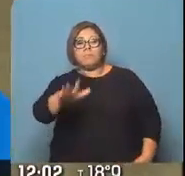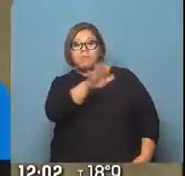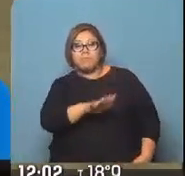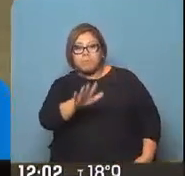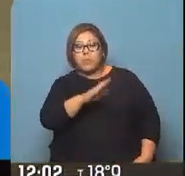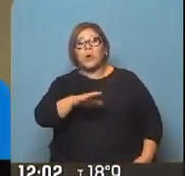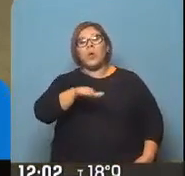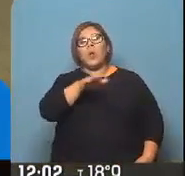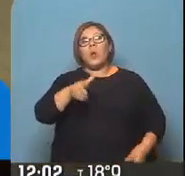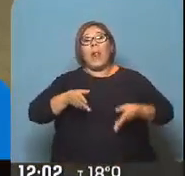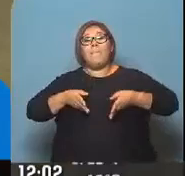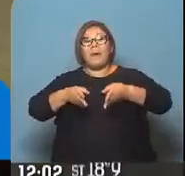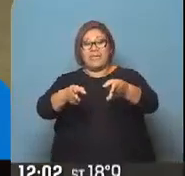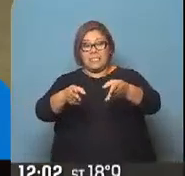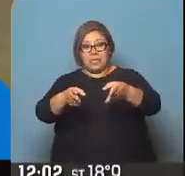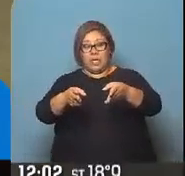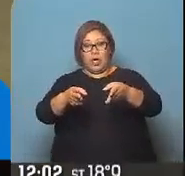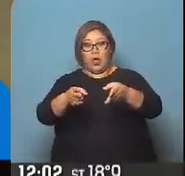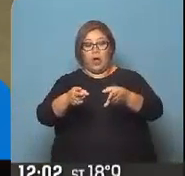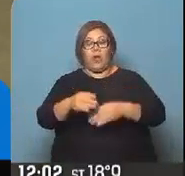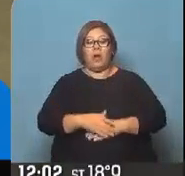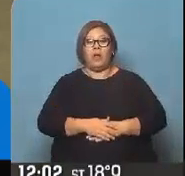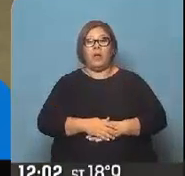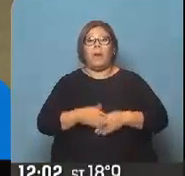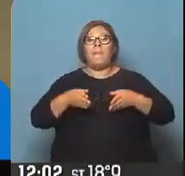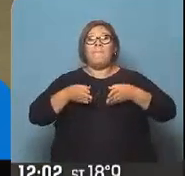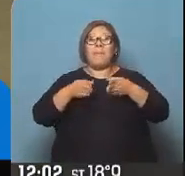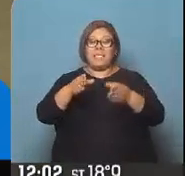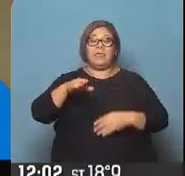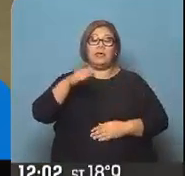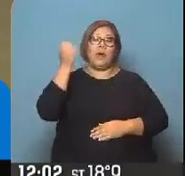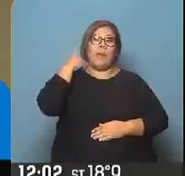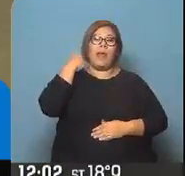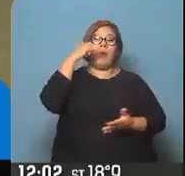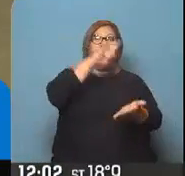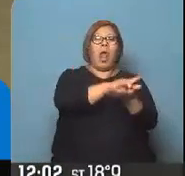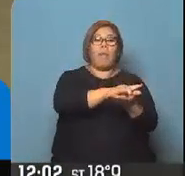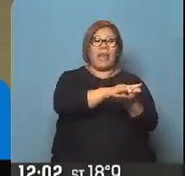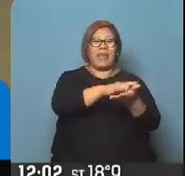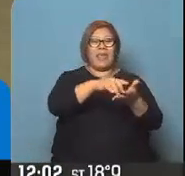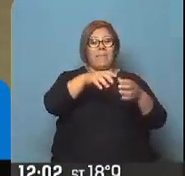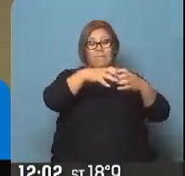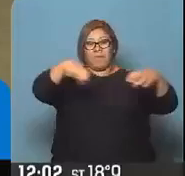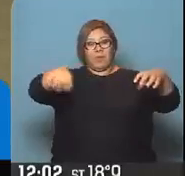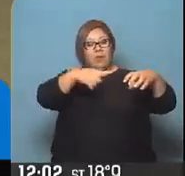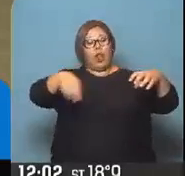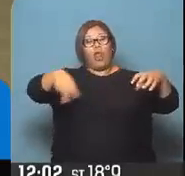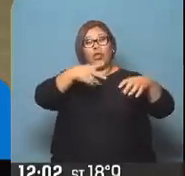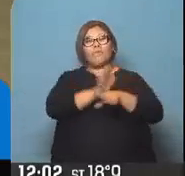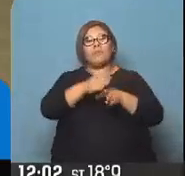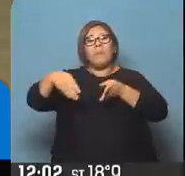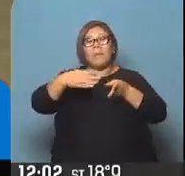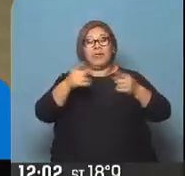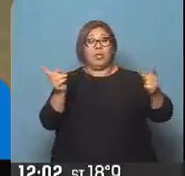que está ubicado en el pasillo que conecta la terminal con la terminal c del aeropuerto politano como nadie la retiraba se alertó a la policía de seguridad